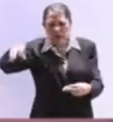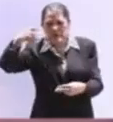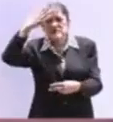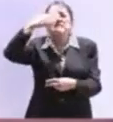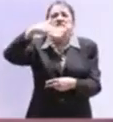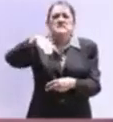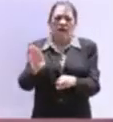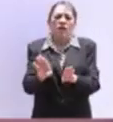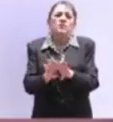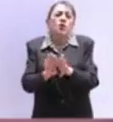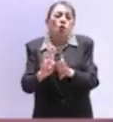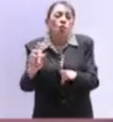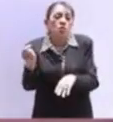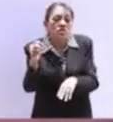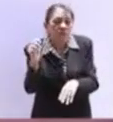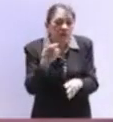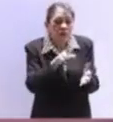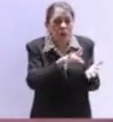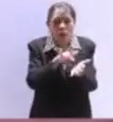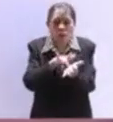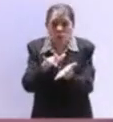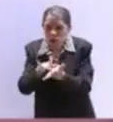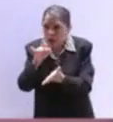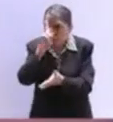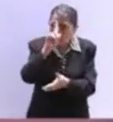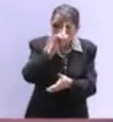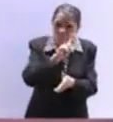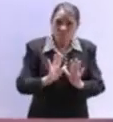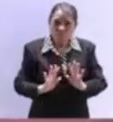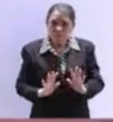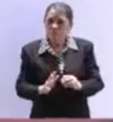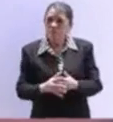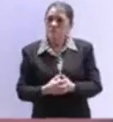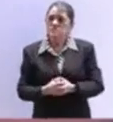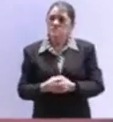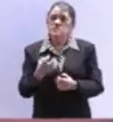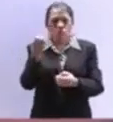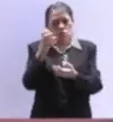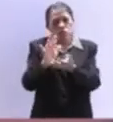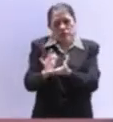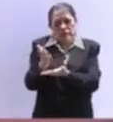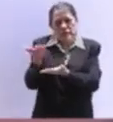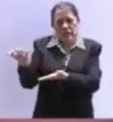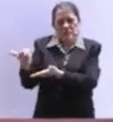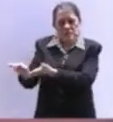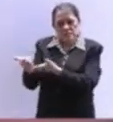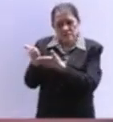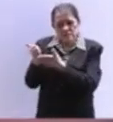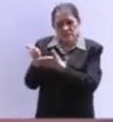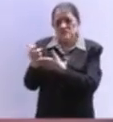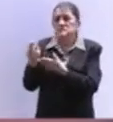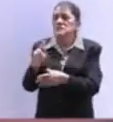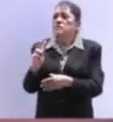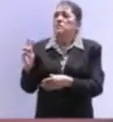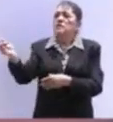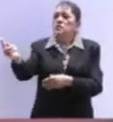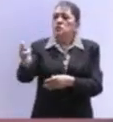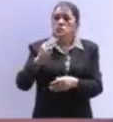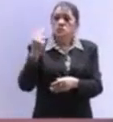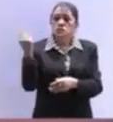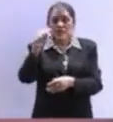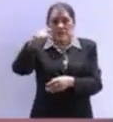conduce el fondo en la parte operativa. Ustedes, como autoridades